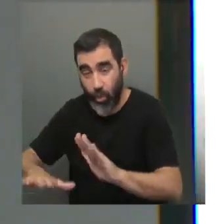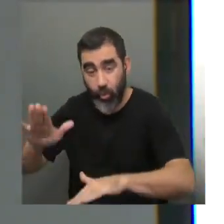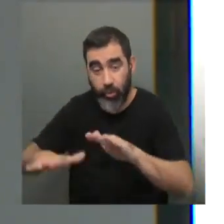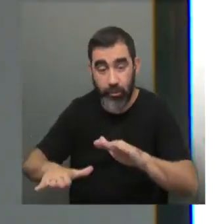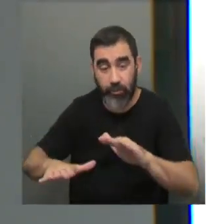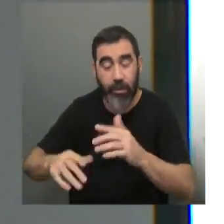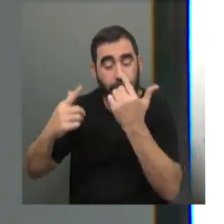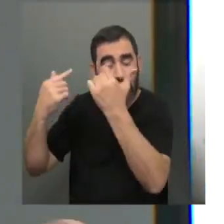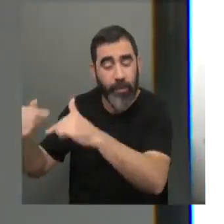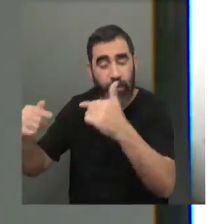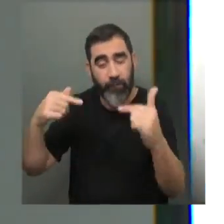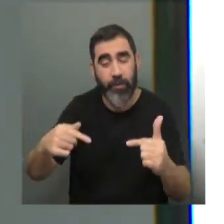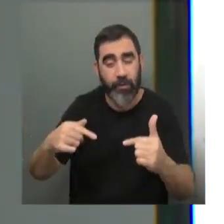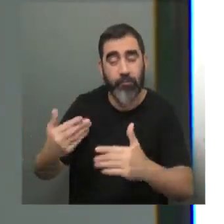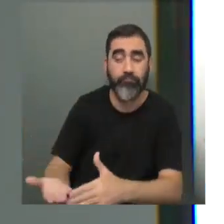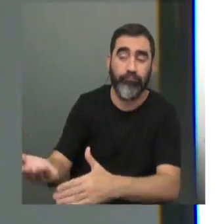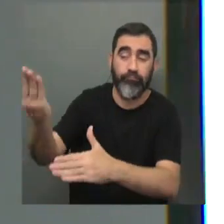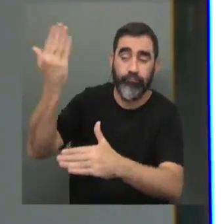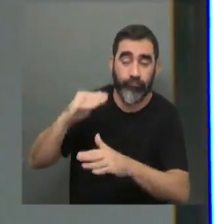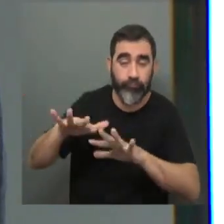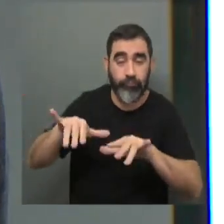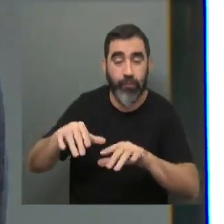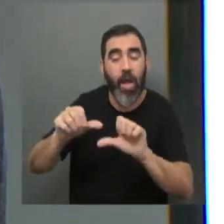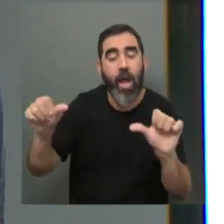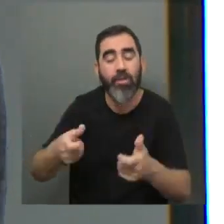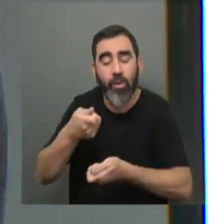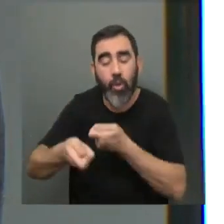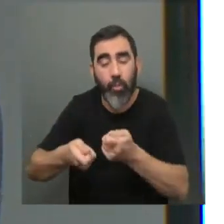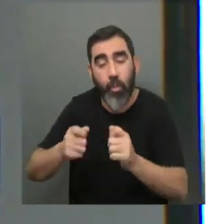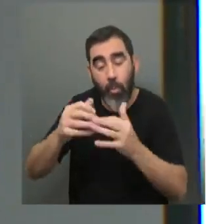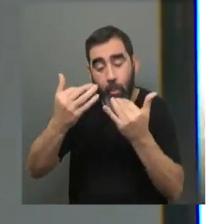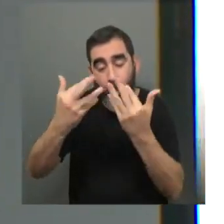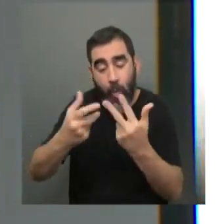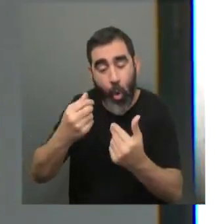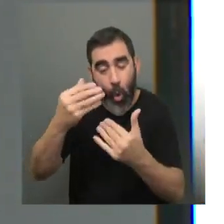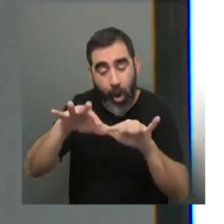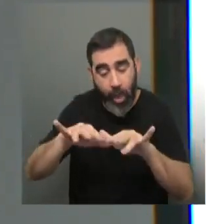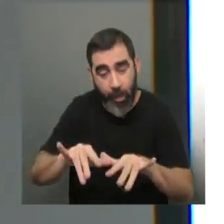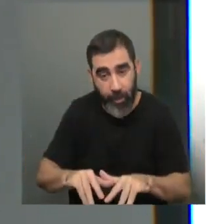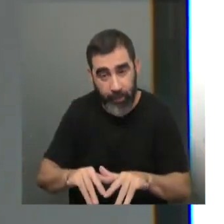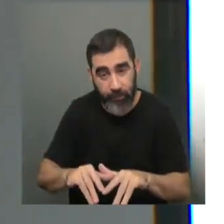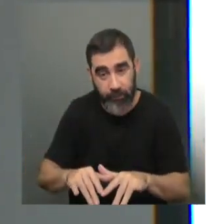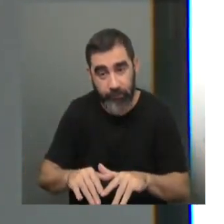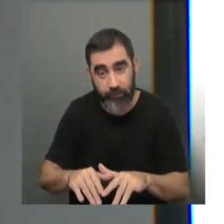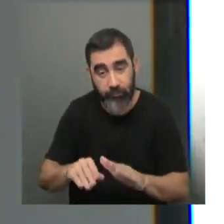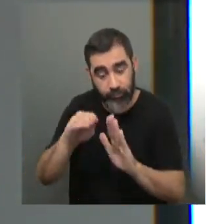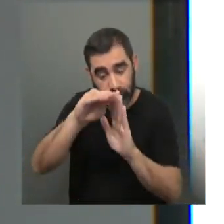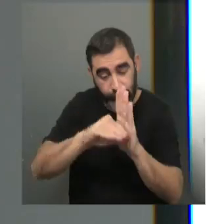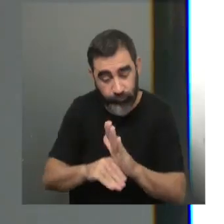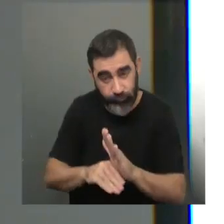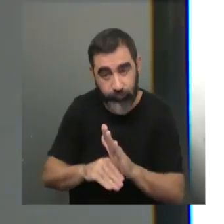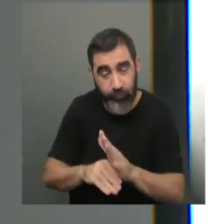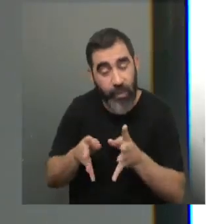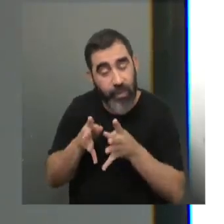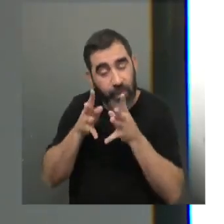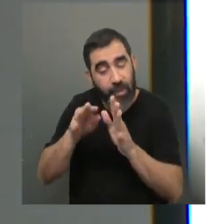muy distinta a cómo veníamos construyendo software. ¿Cómo se construía software? Programando. El gran desafío de